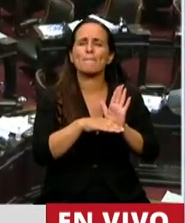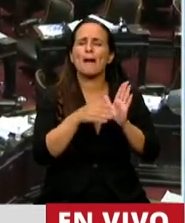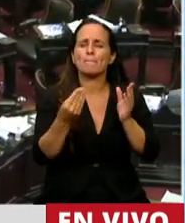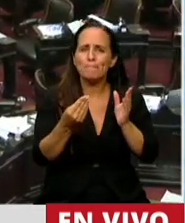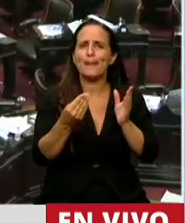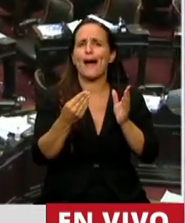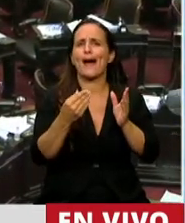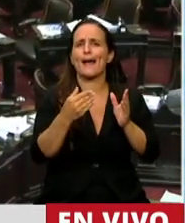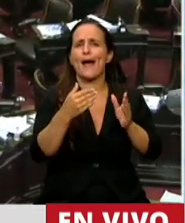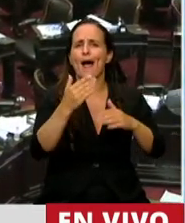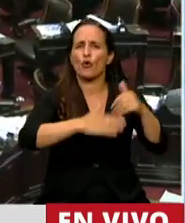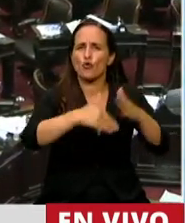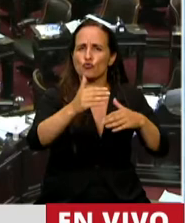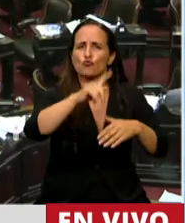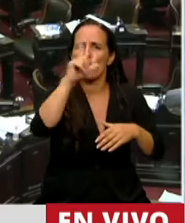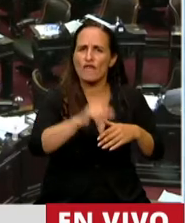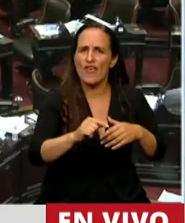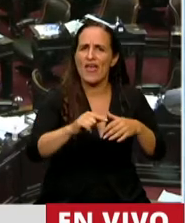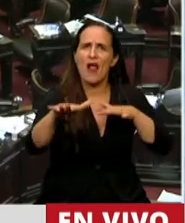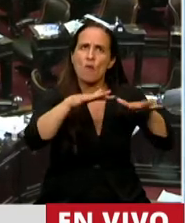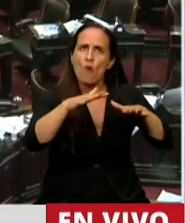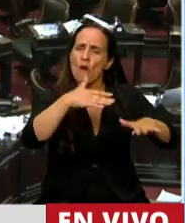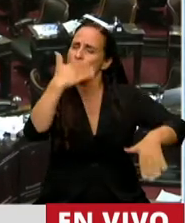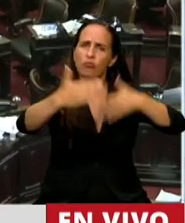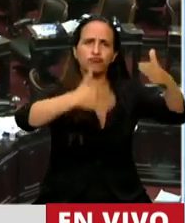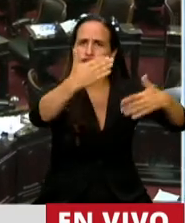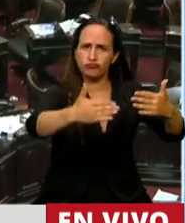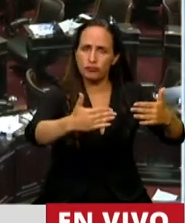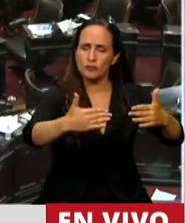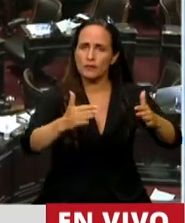la construcción federal argentina y que